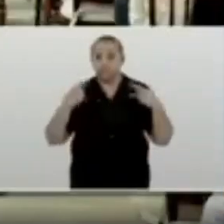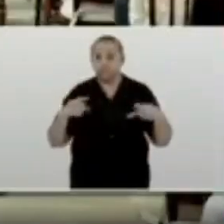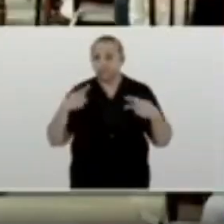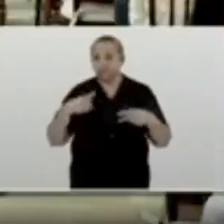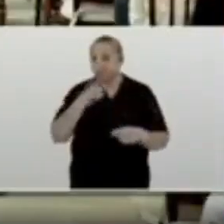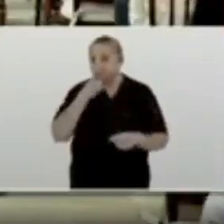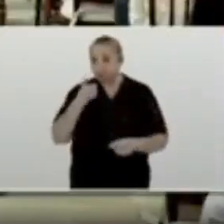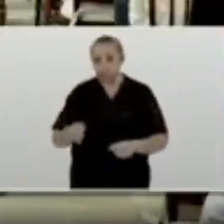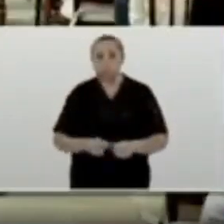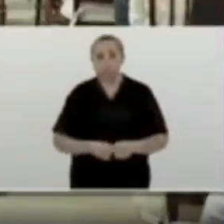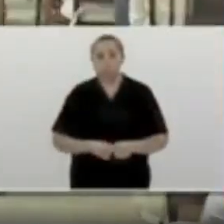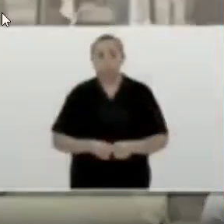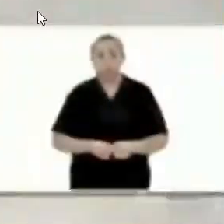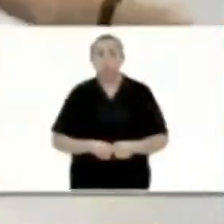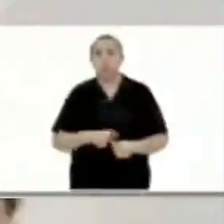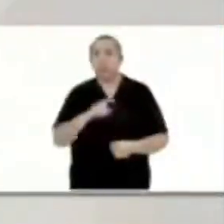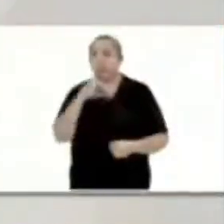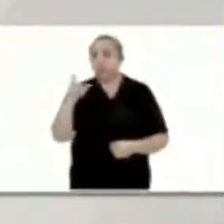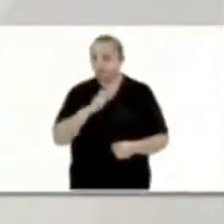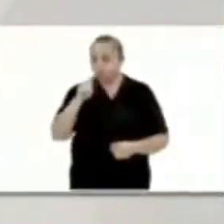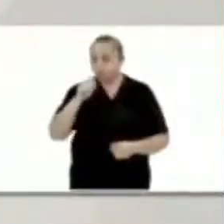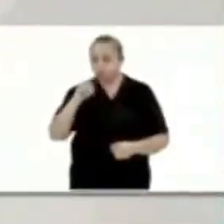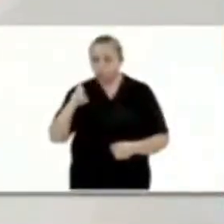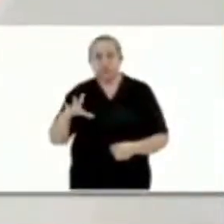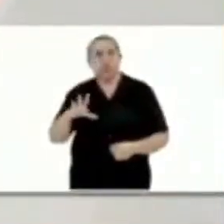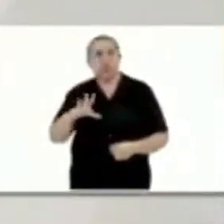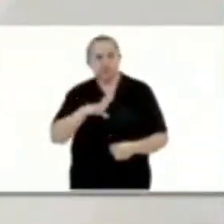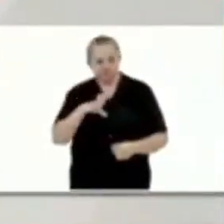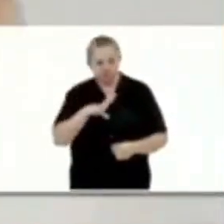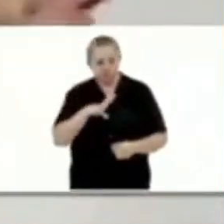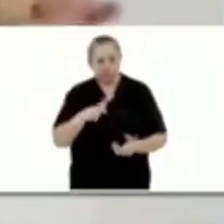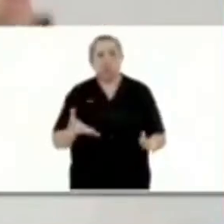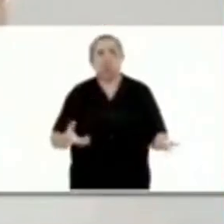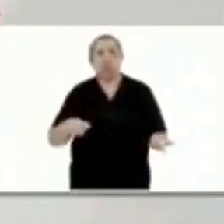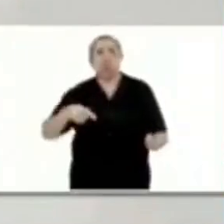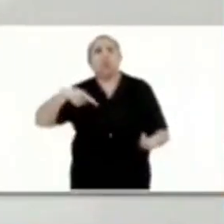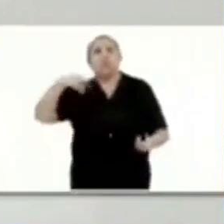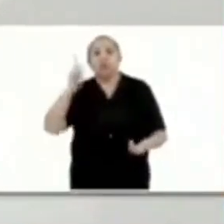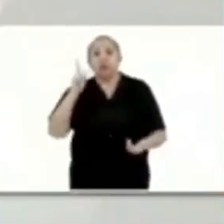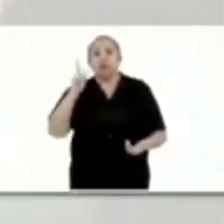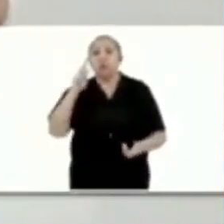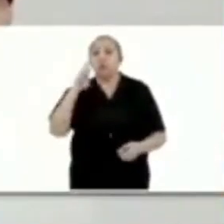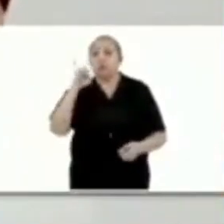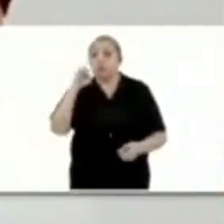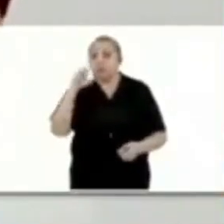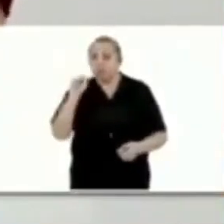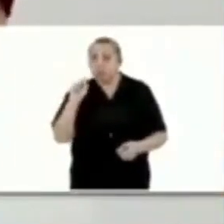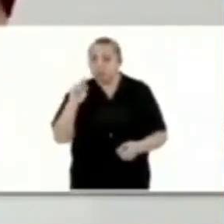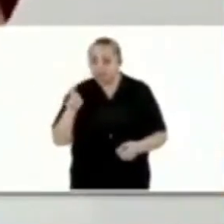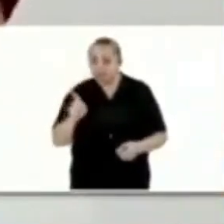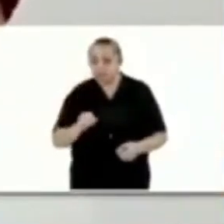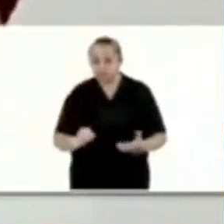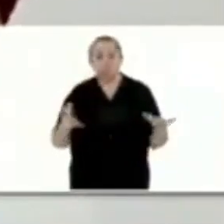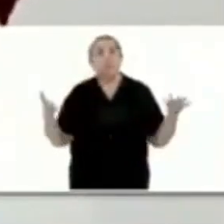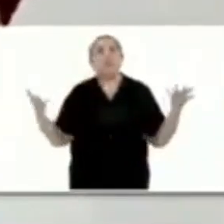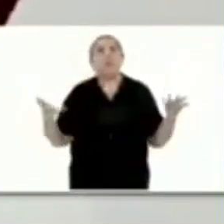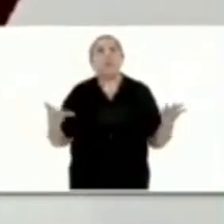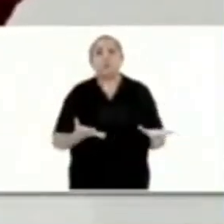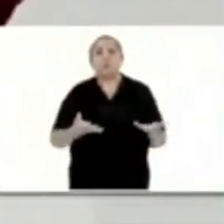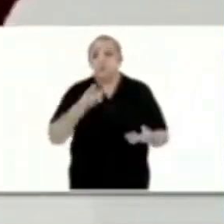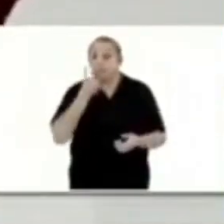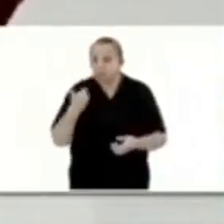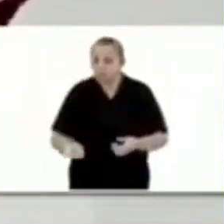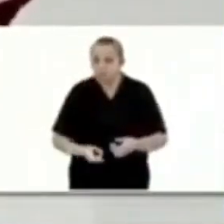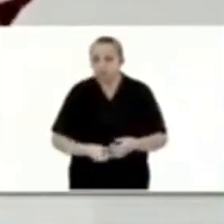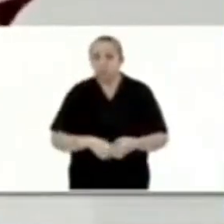Personalidades brillantes como la de Xóchitl existen, pero la democratización es lo que prendió la